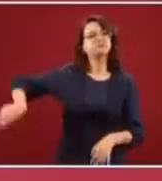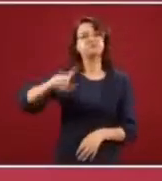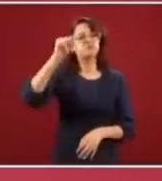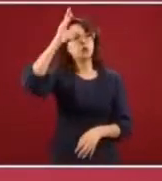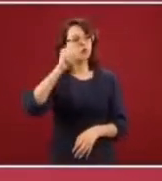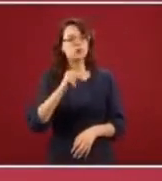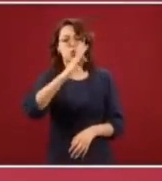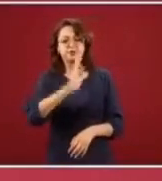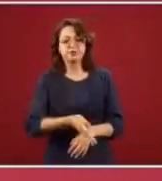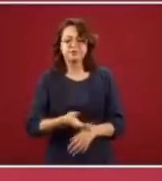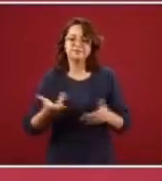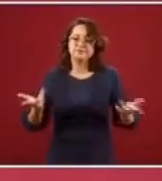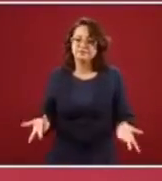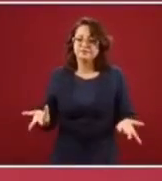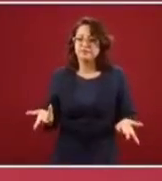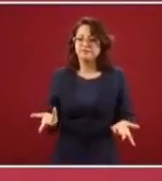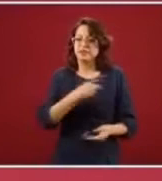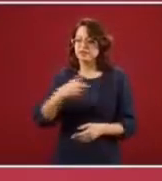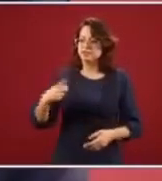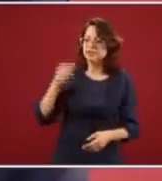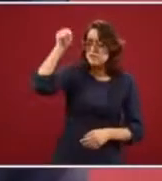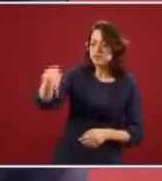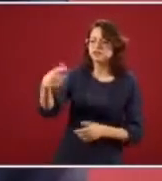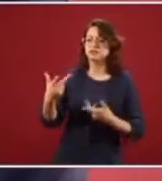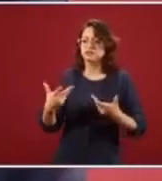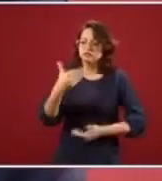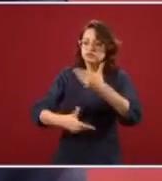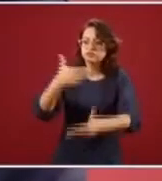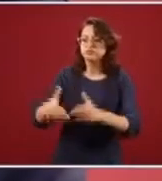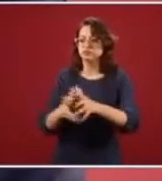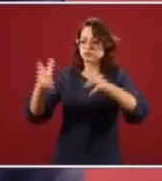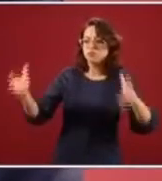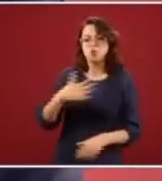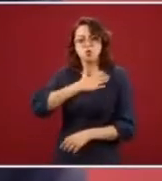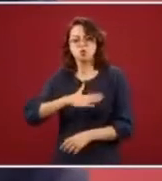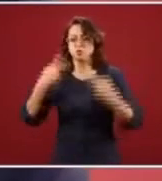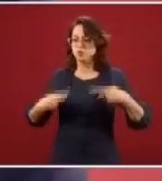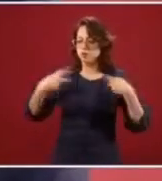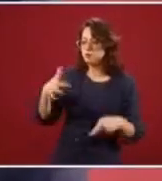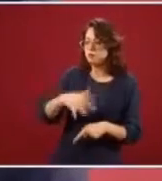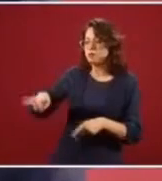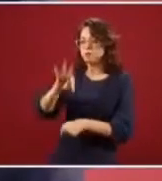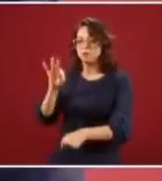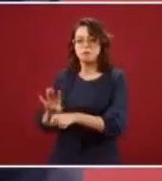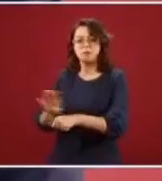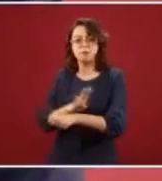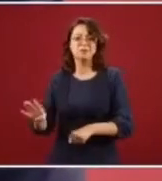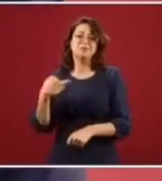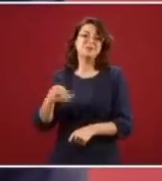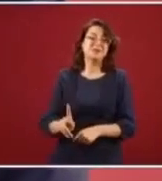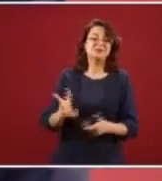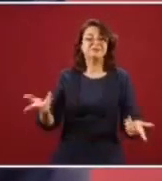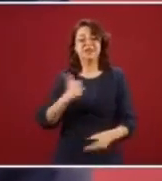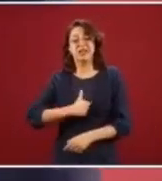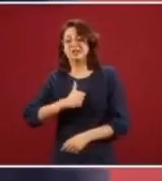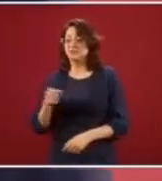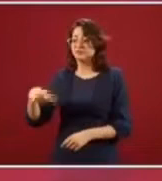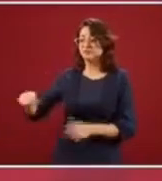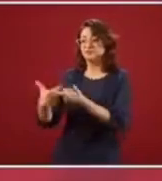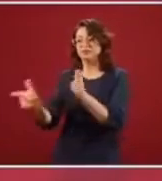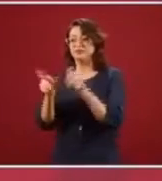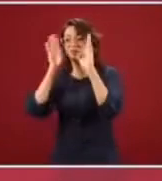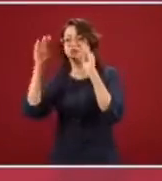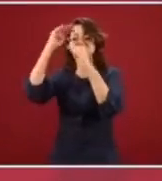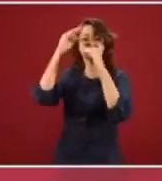haya progreso y justicia para la gente así es el conservadurismo aunque